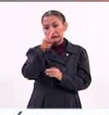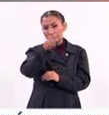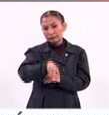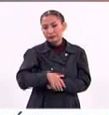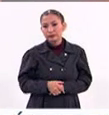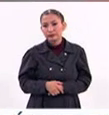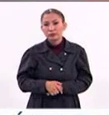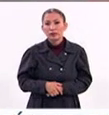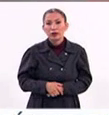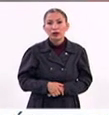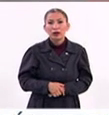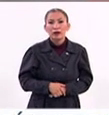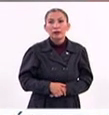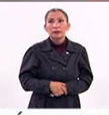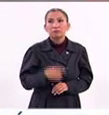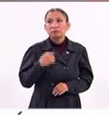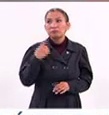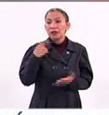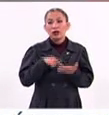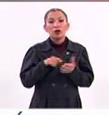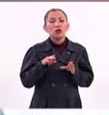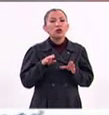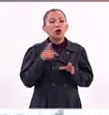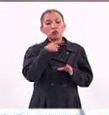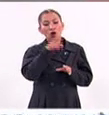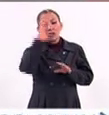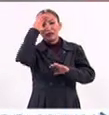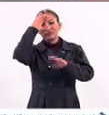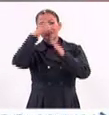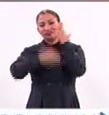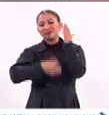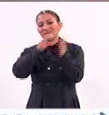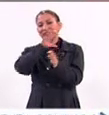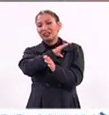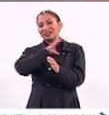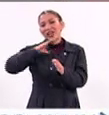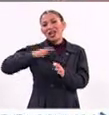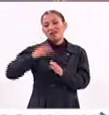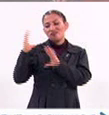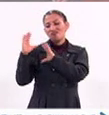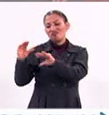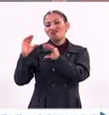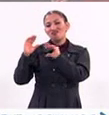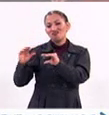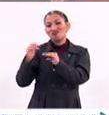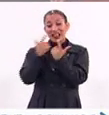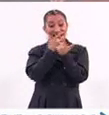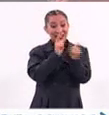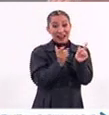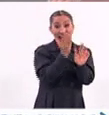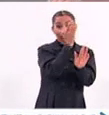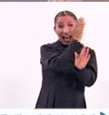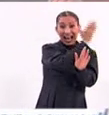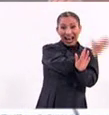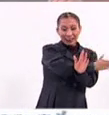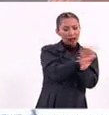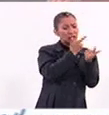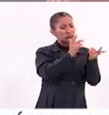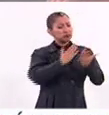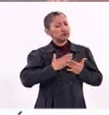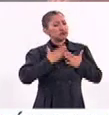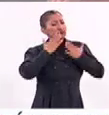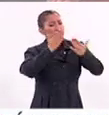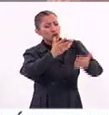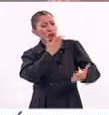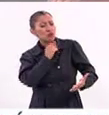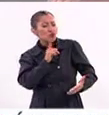luego que sí, no, yo creo que tiene que ver con el cristianismo, ¿no? Y esa libertad primigenia que había